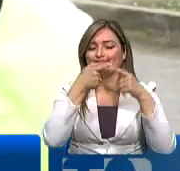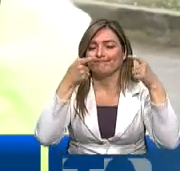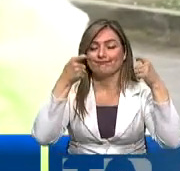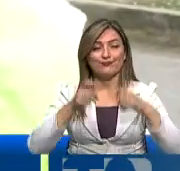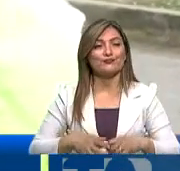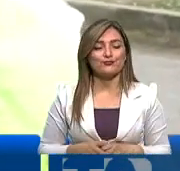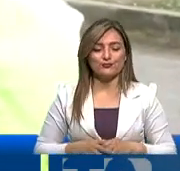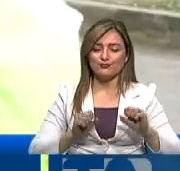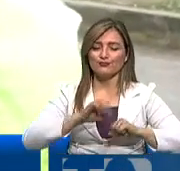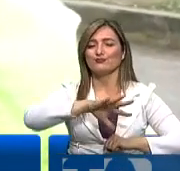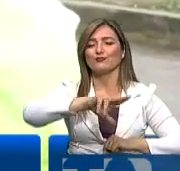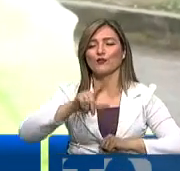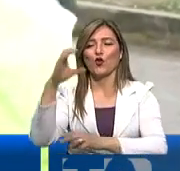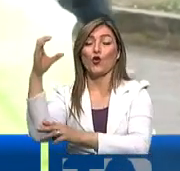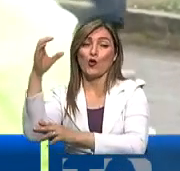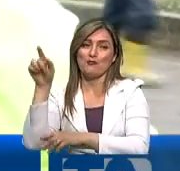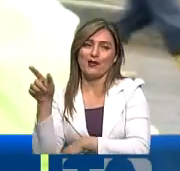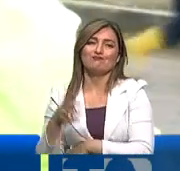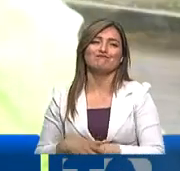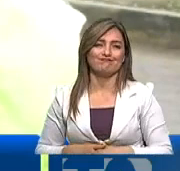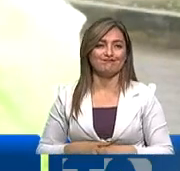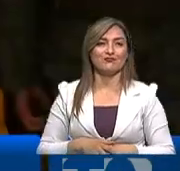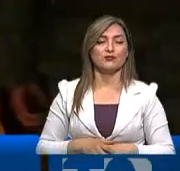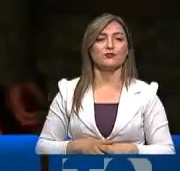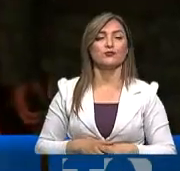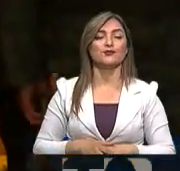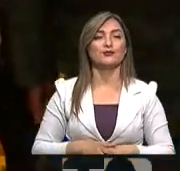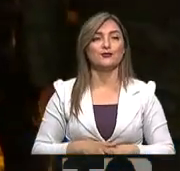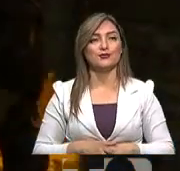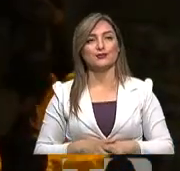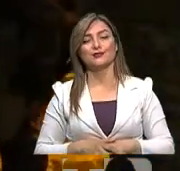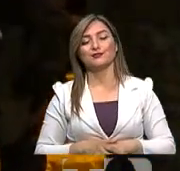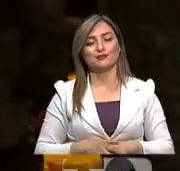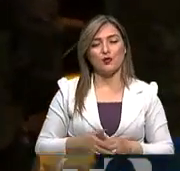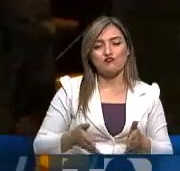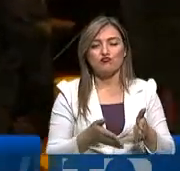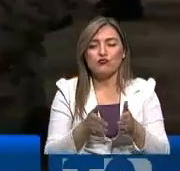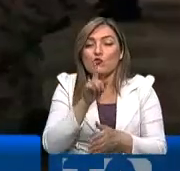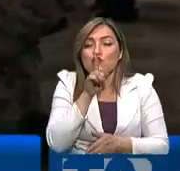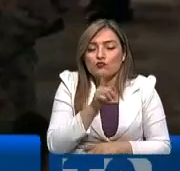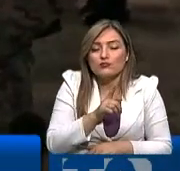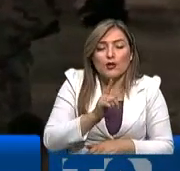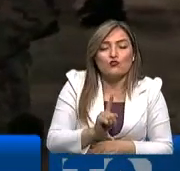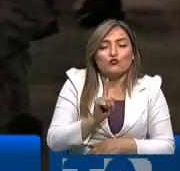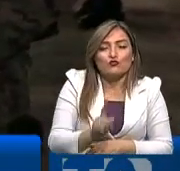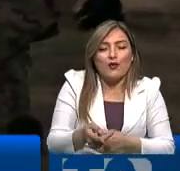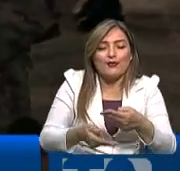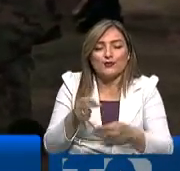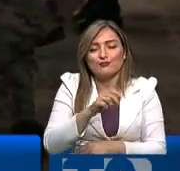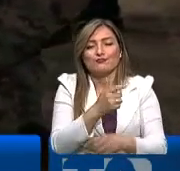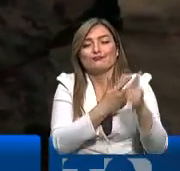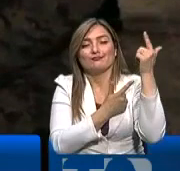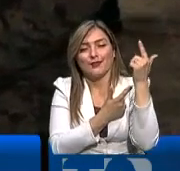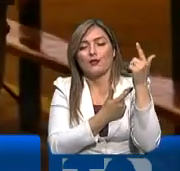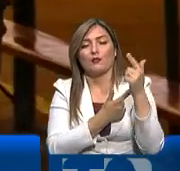se puede indicar que posiblemente sean robadas en el vecino país de Colombia. Estos pasos son usados además para el tráfico de armas, municiones